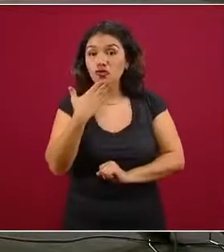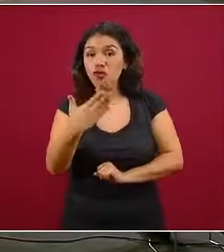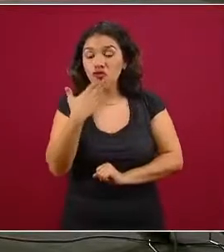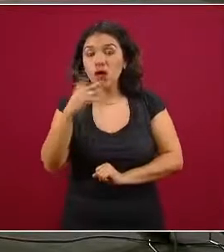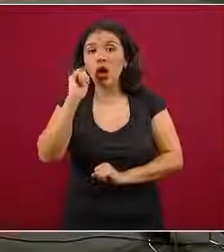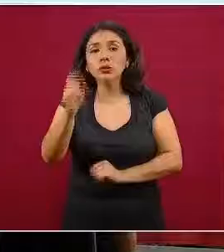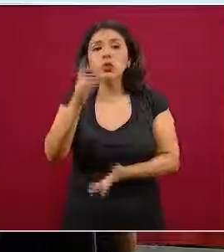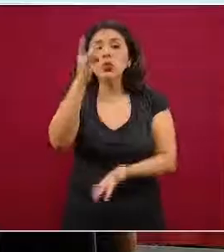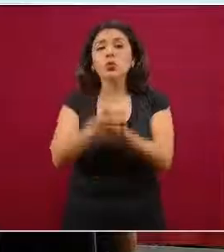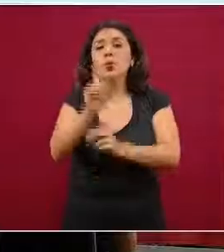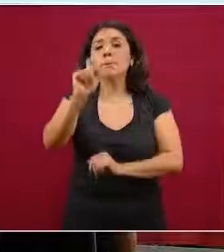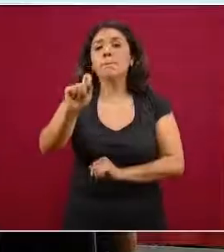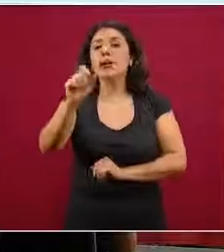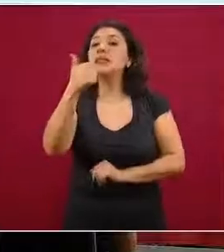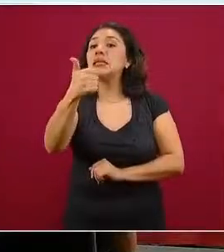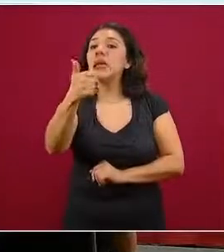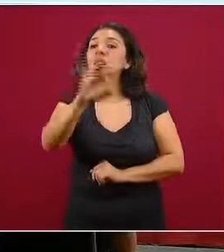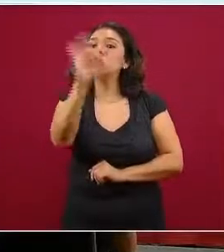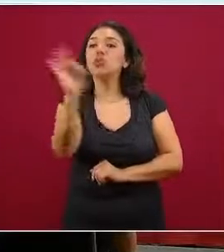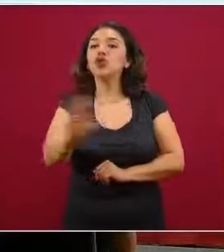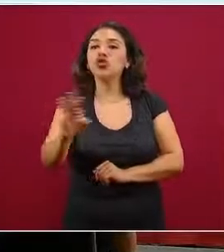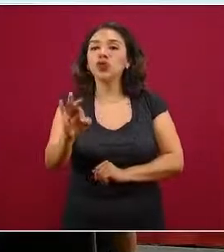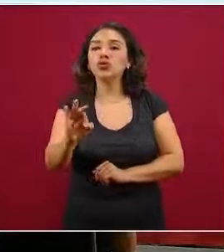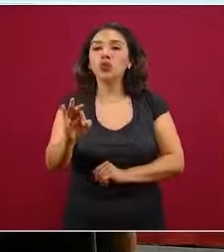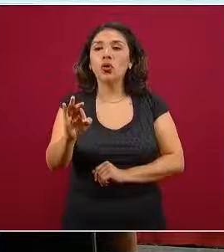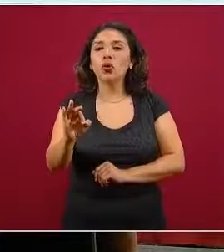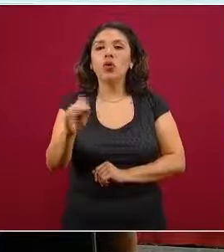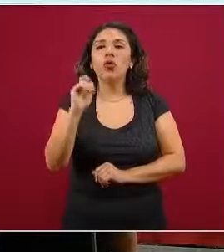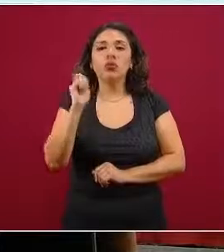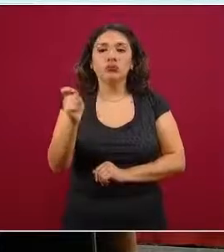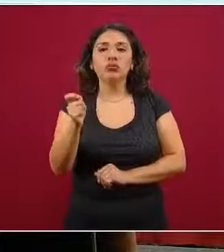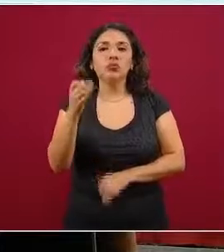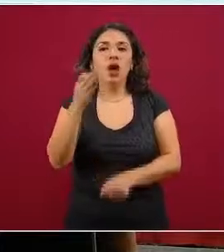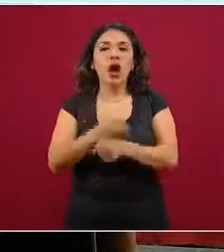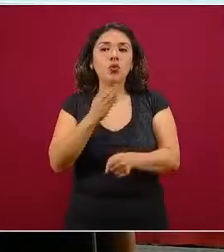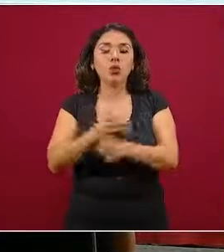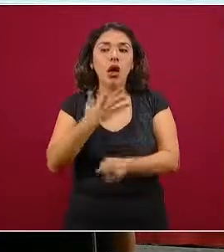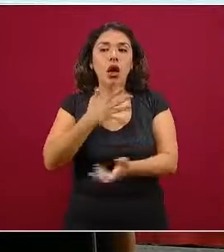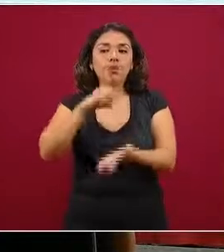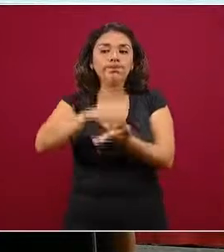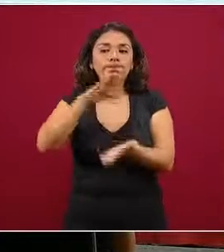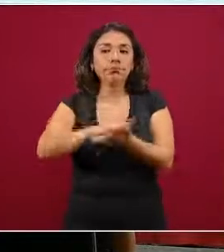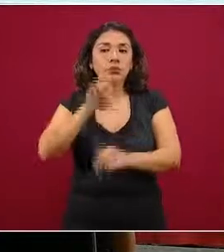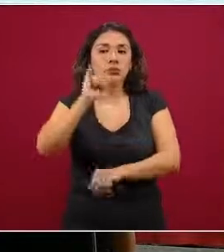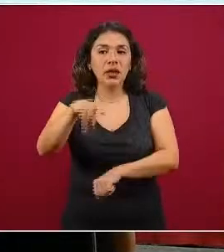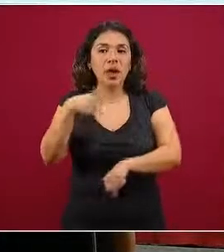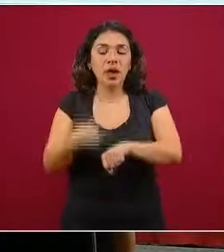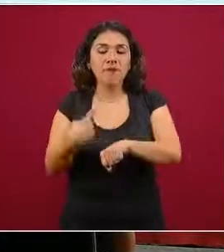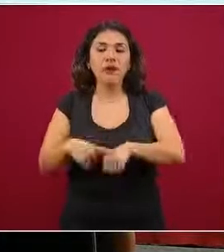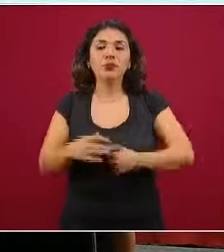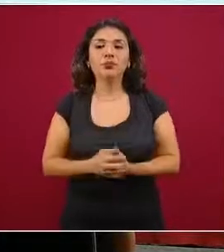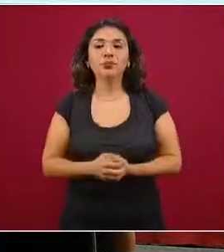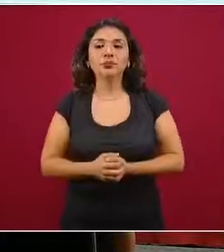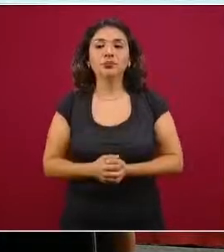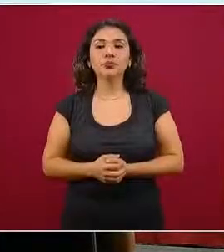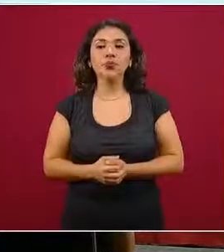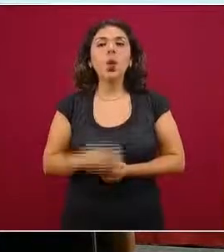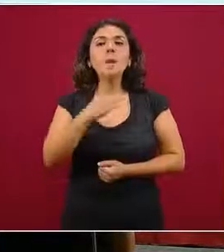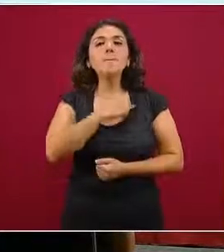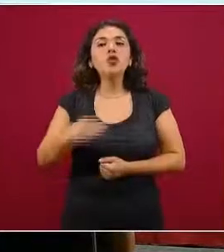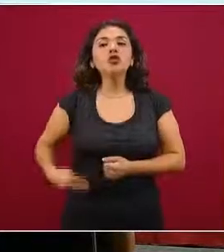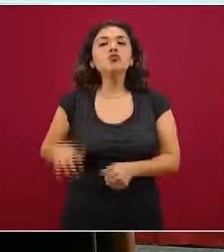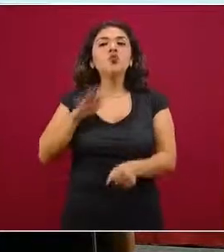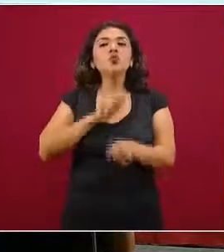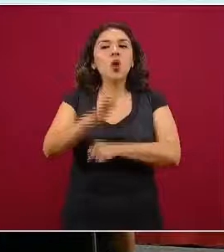solo el 6% de los casos que hasta el momento se han confirmado. Veamos los municipios que en